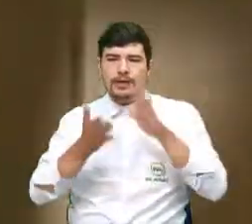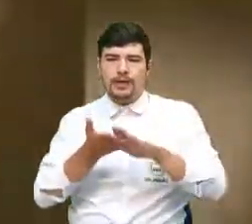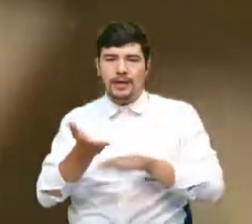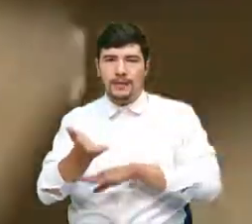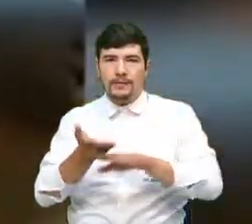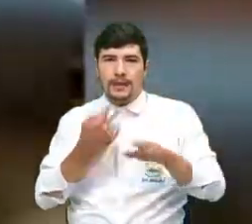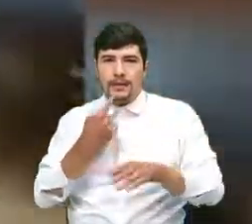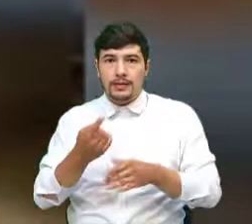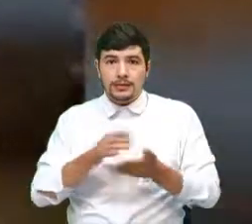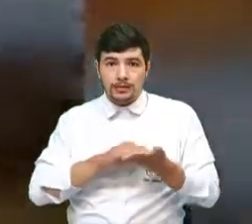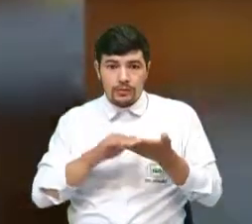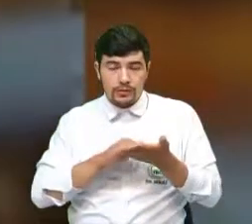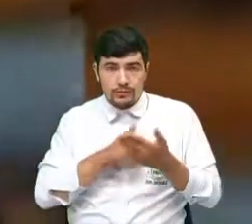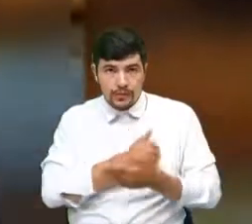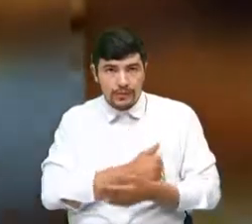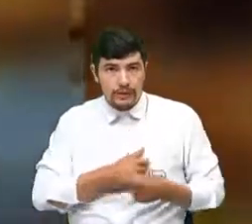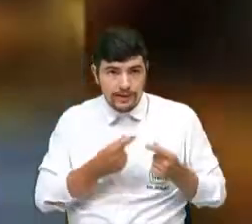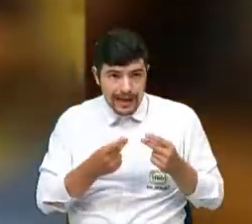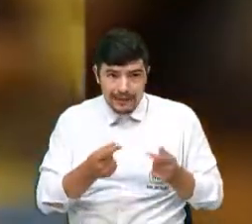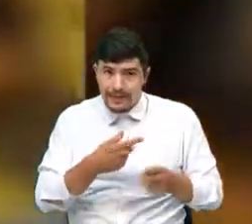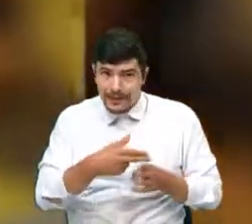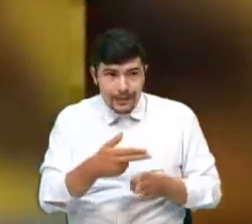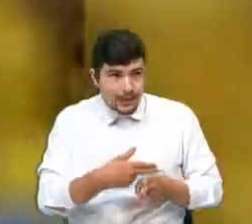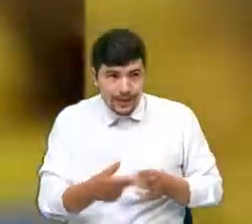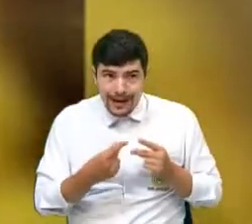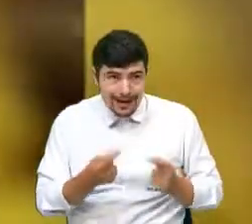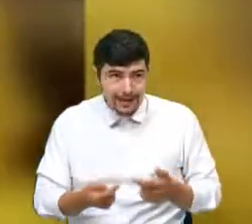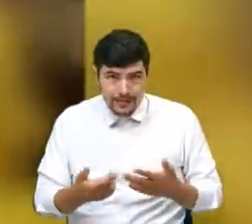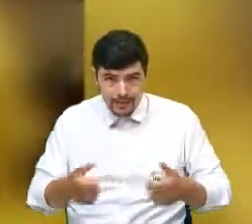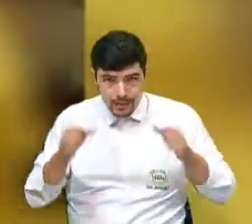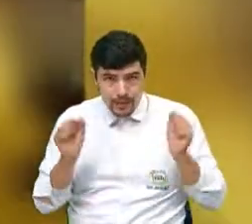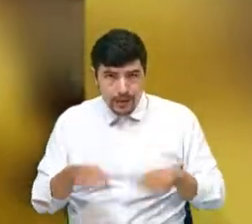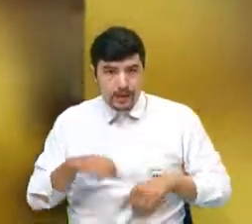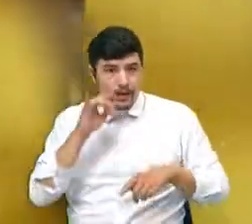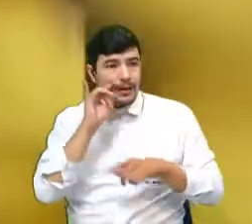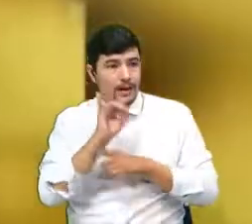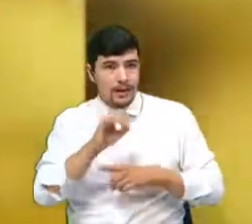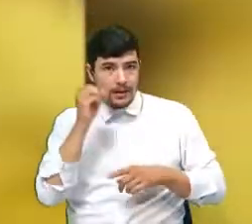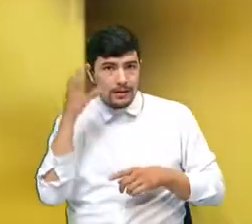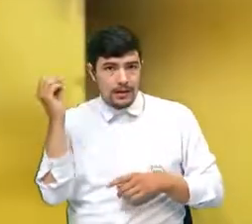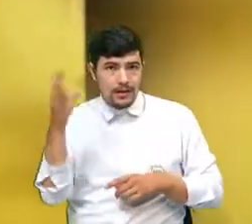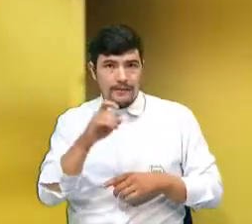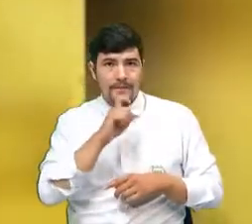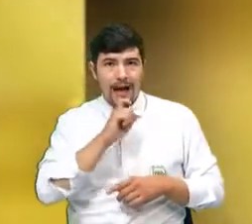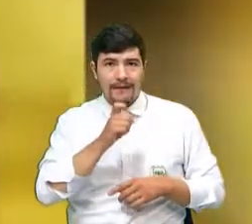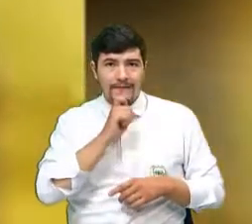que esta solución llegue a tiempo al área metropolitana para controlar la supuesta mafia de las ambulancias.